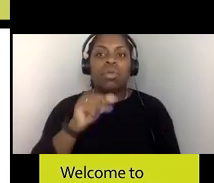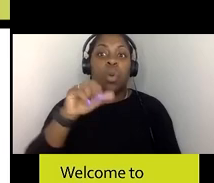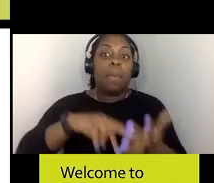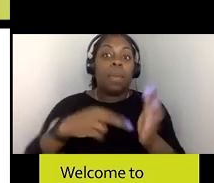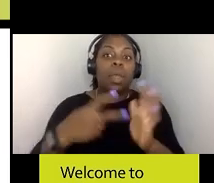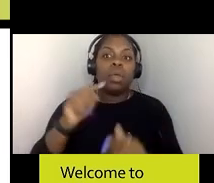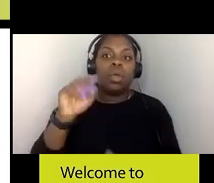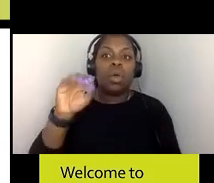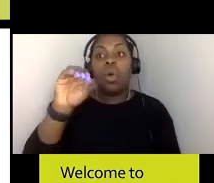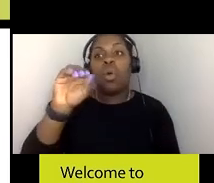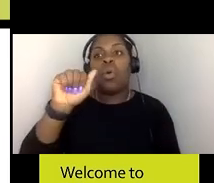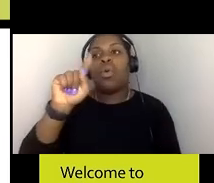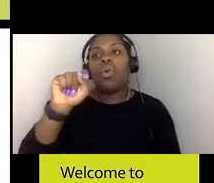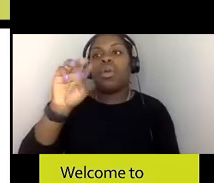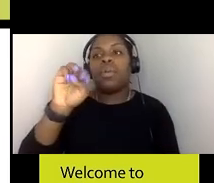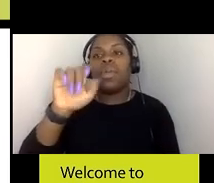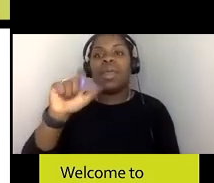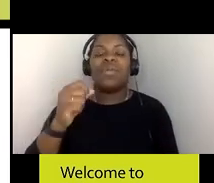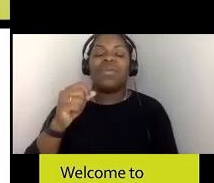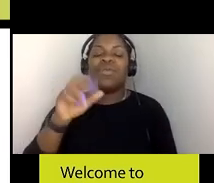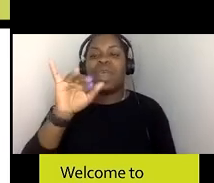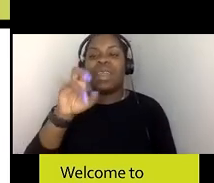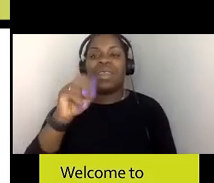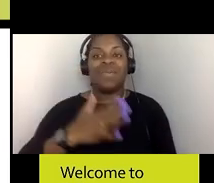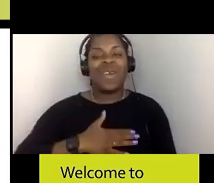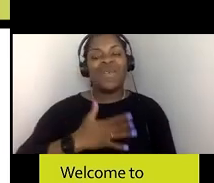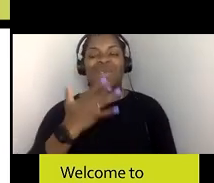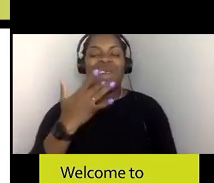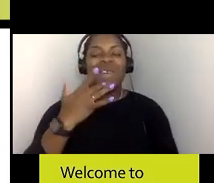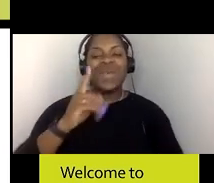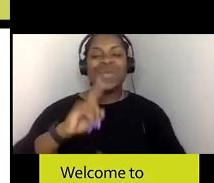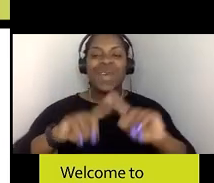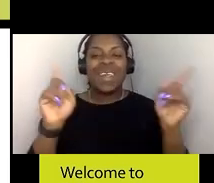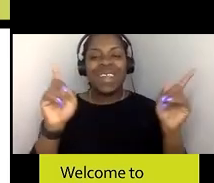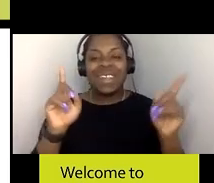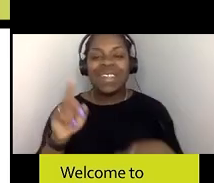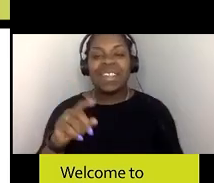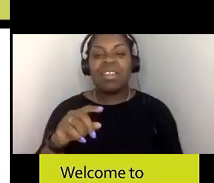no aceptar las cookies y no son las galletitas,